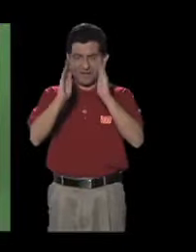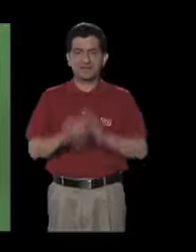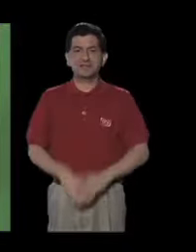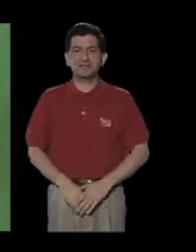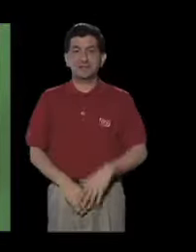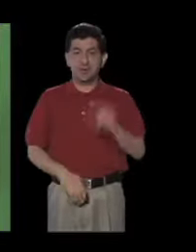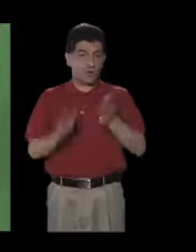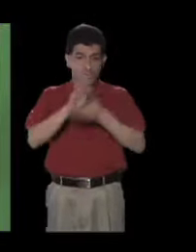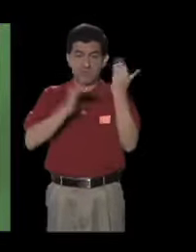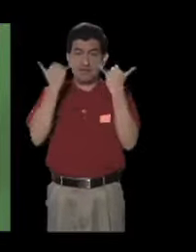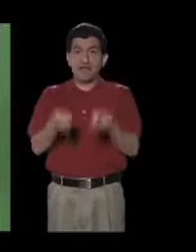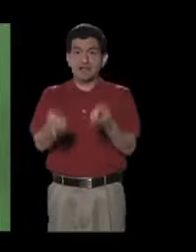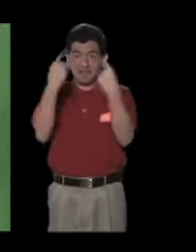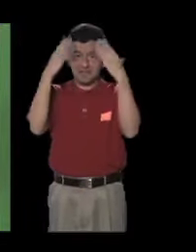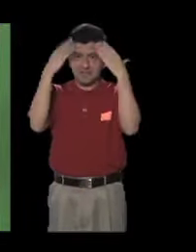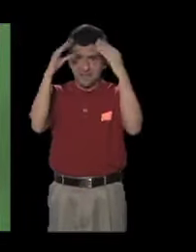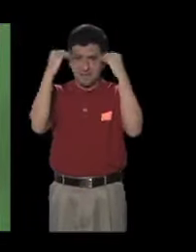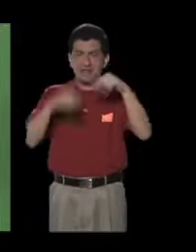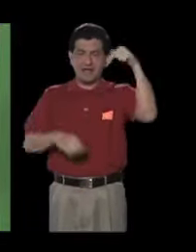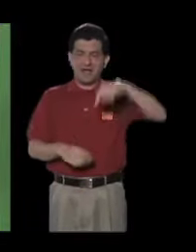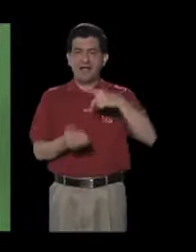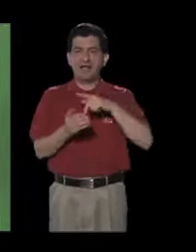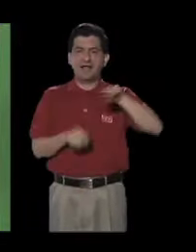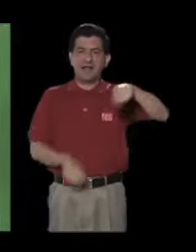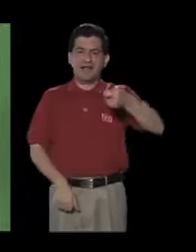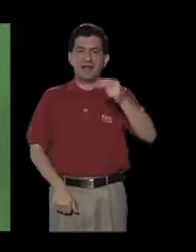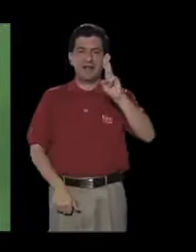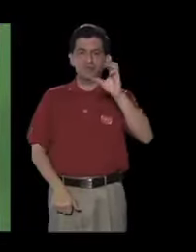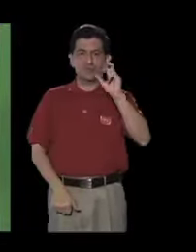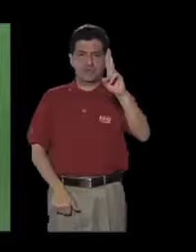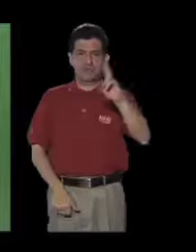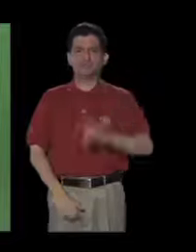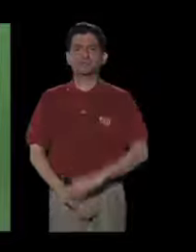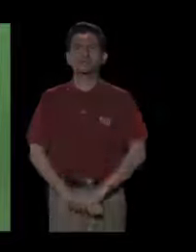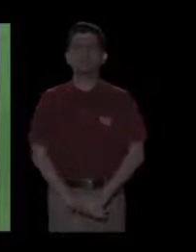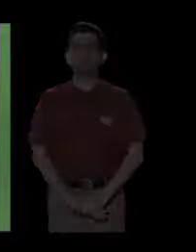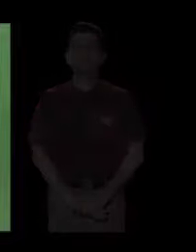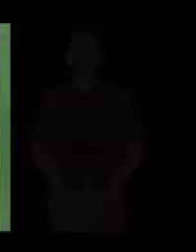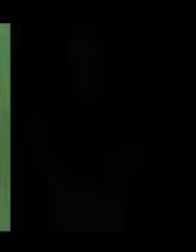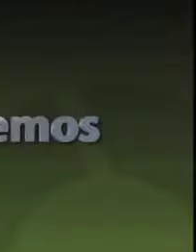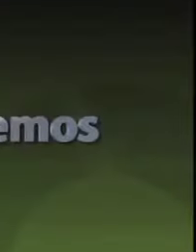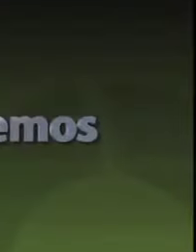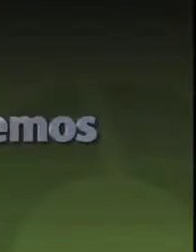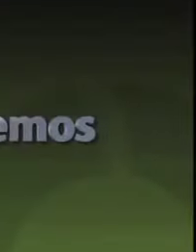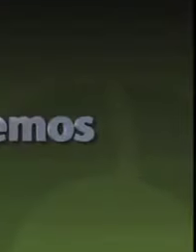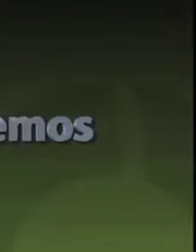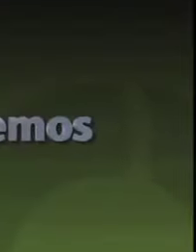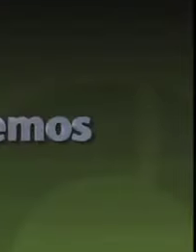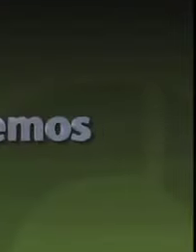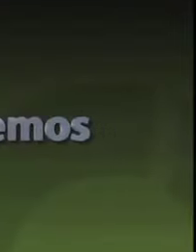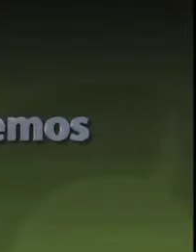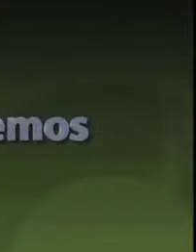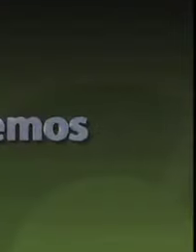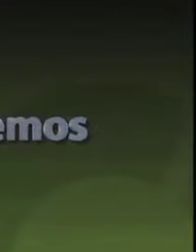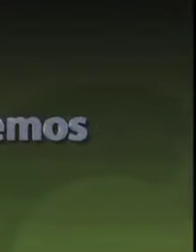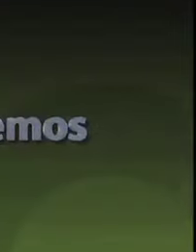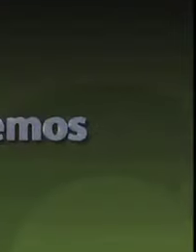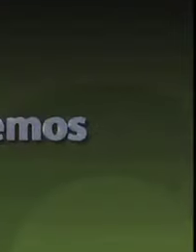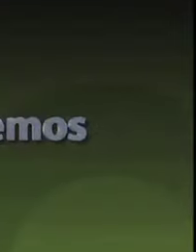estado acompañando. No se despegue, que ya volvemos con más información acá en su canal UCR.